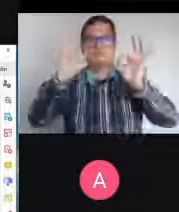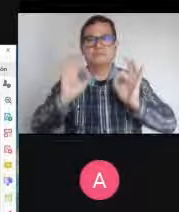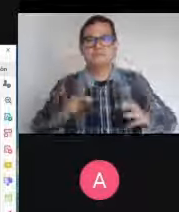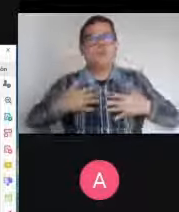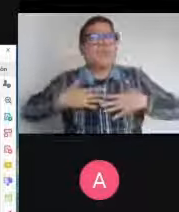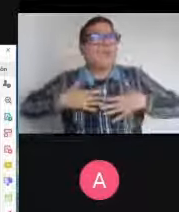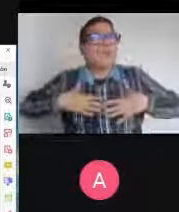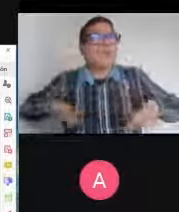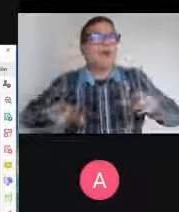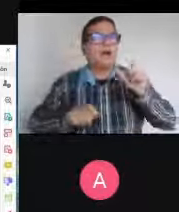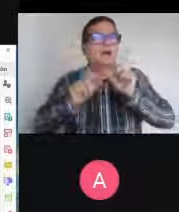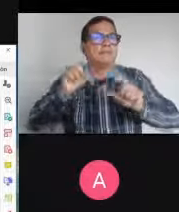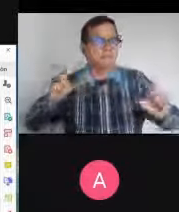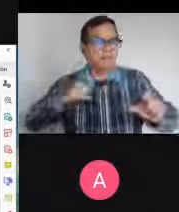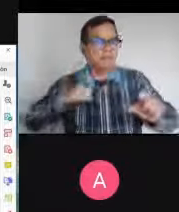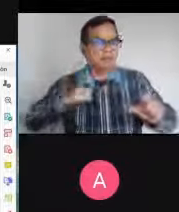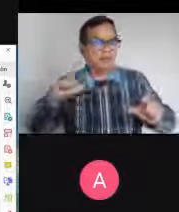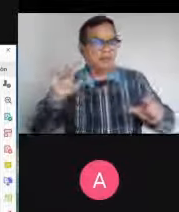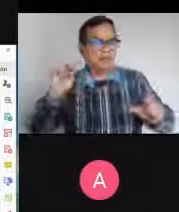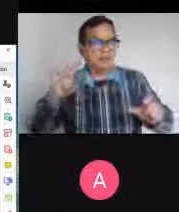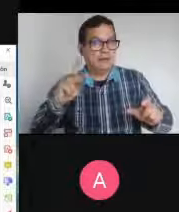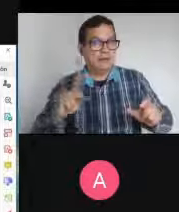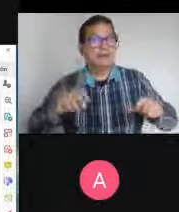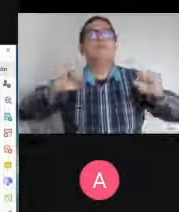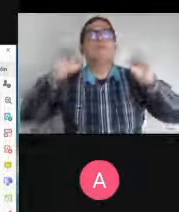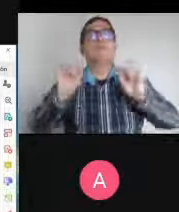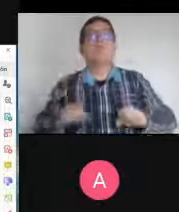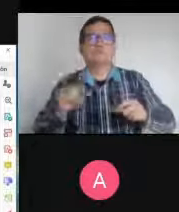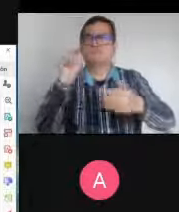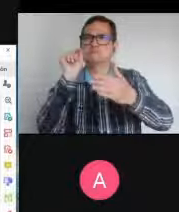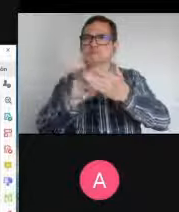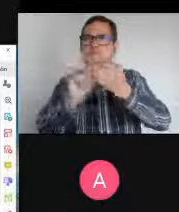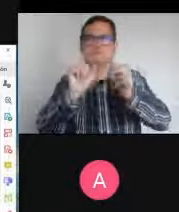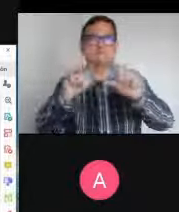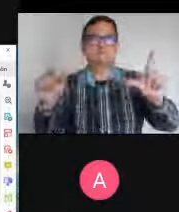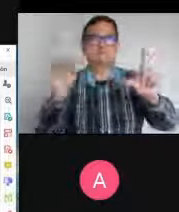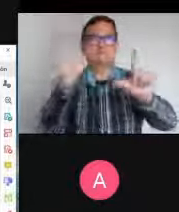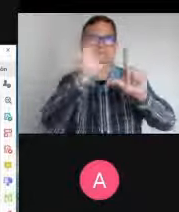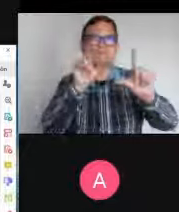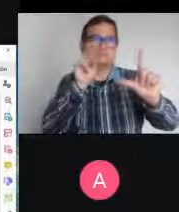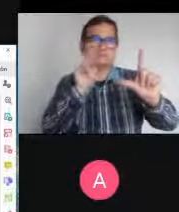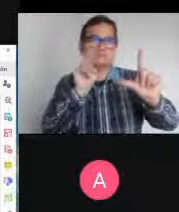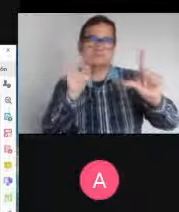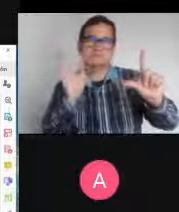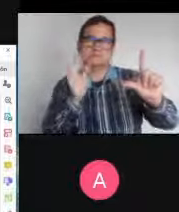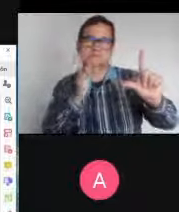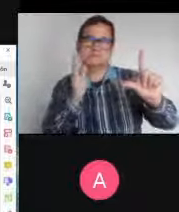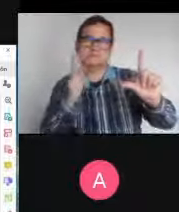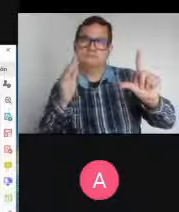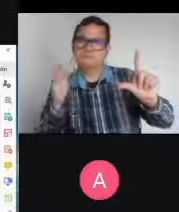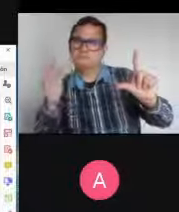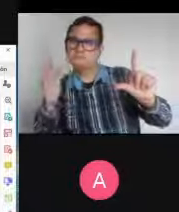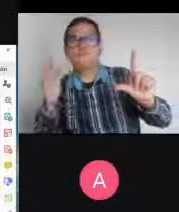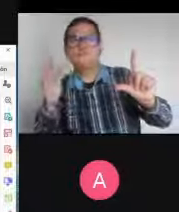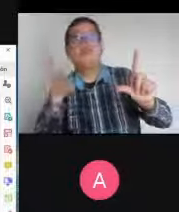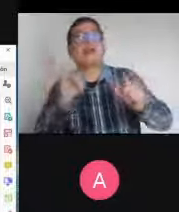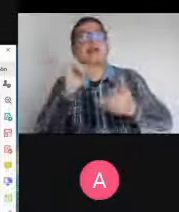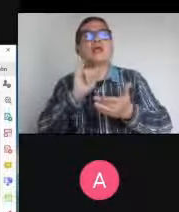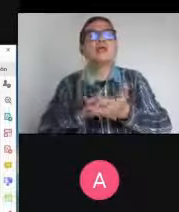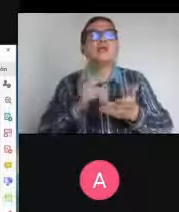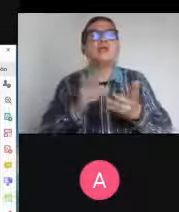pueda reproducir. ¿Listos? Ese link de la plataforma, pues lo van a colocar en